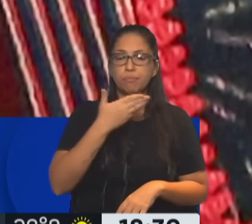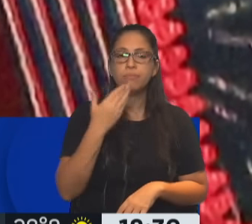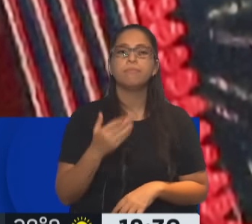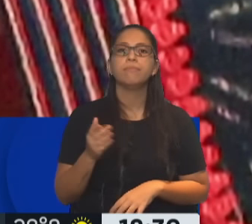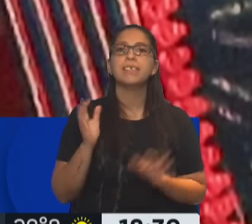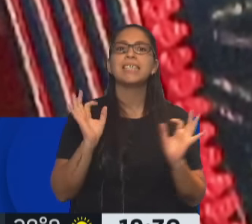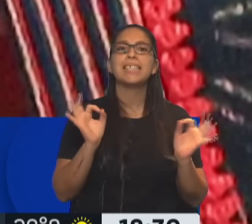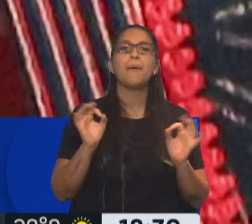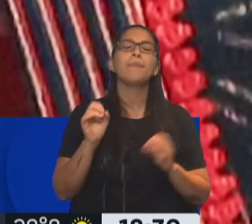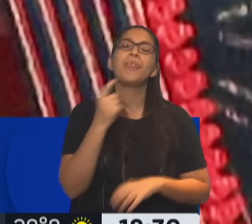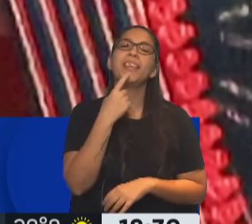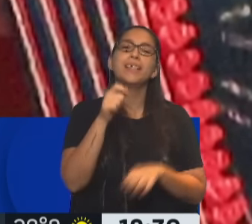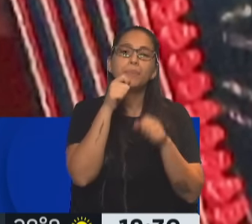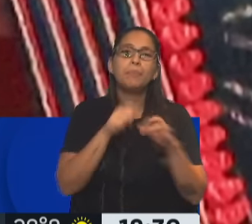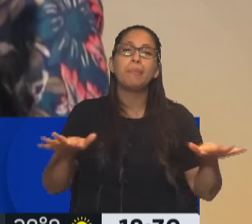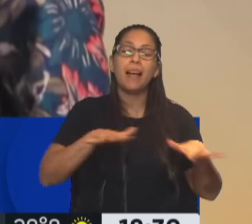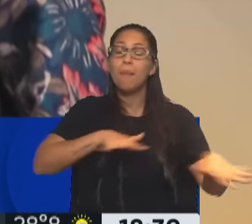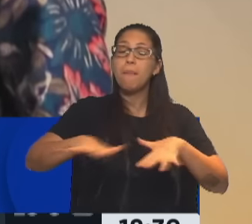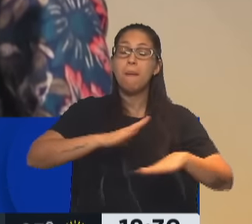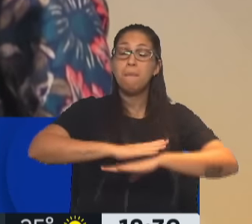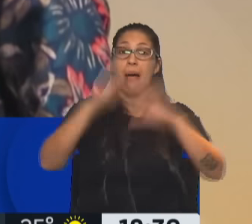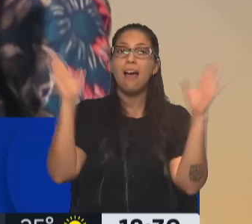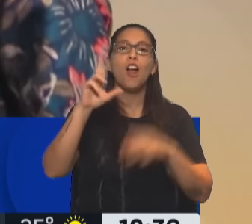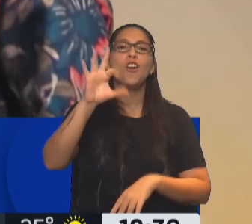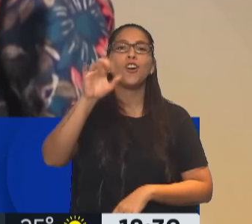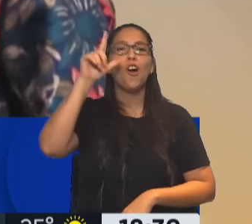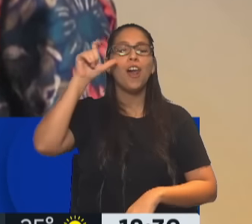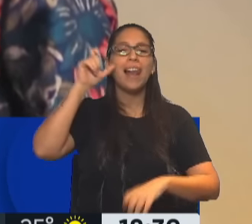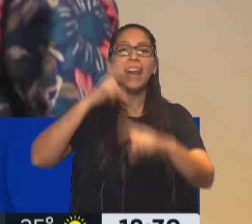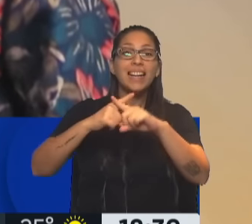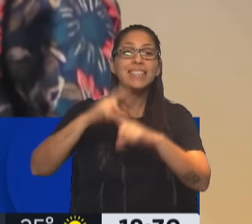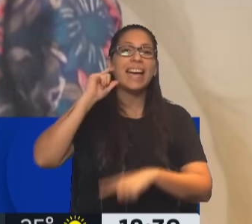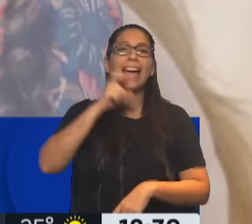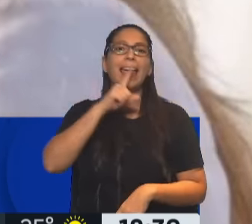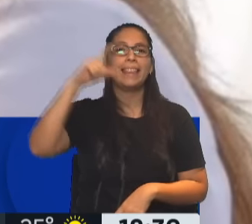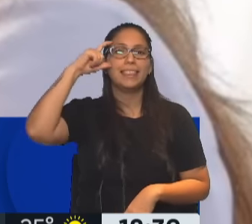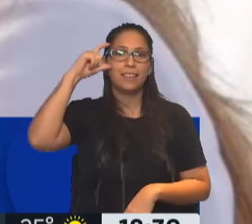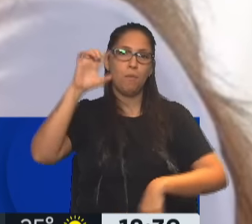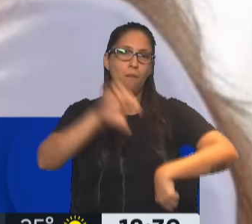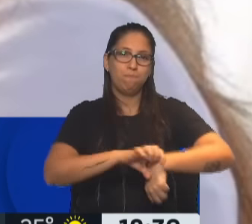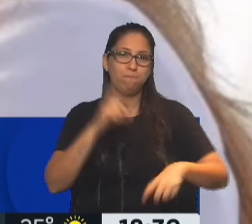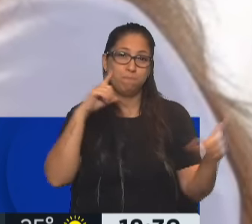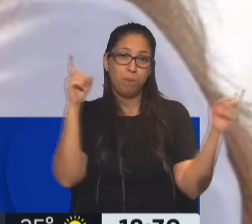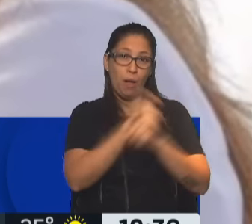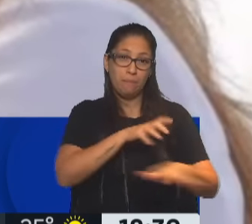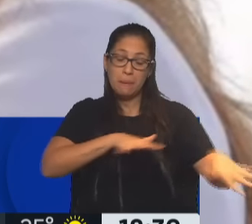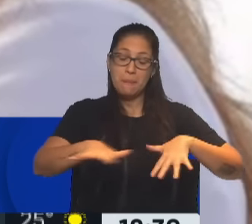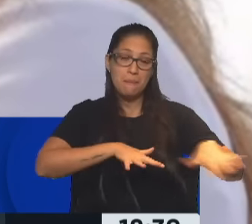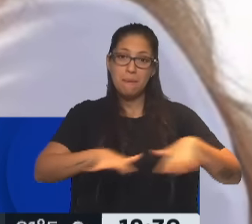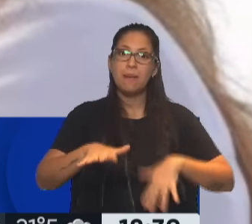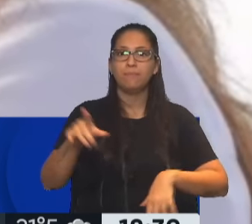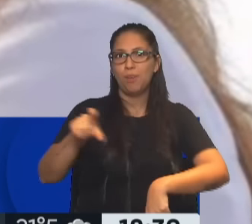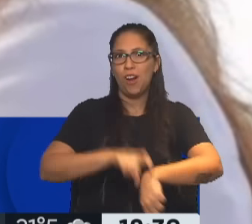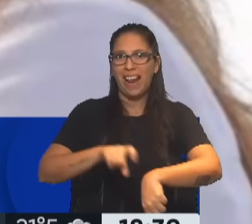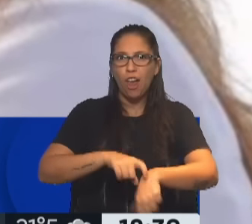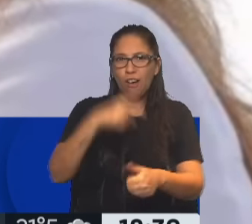el Rolex Gate, porque justamente, bueno, ahí estamos viendo las imágenes de algunas pulseras y joyas, pero sobre todo también de los relojes, como